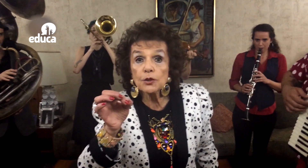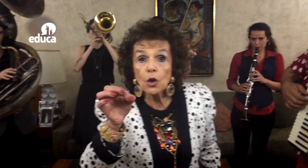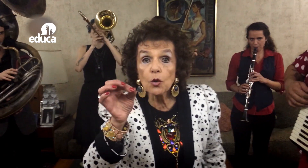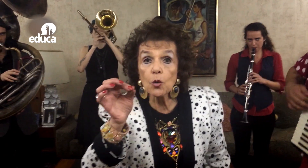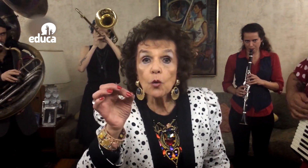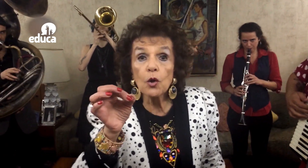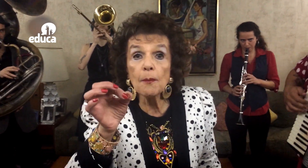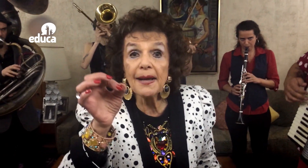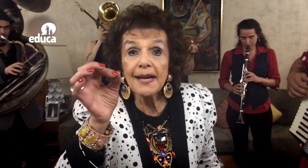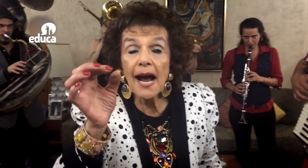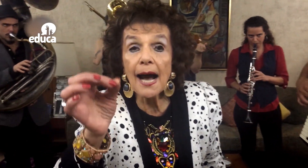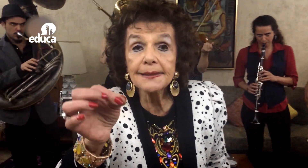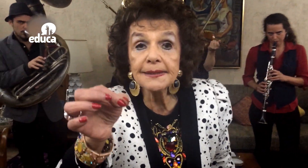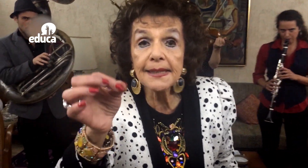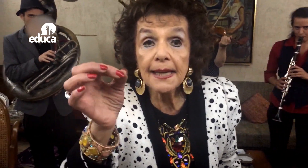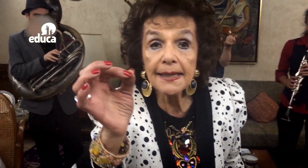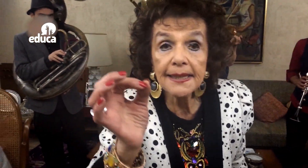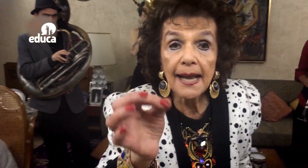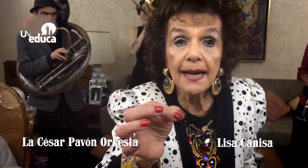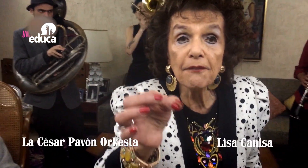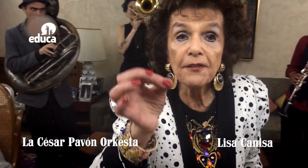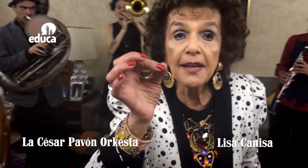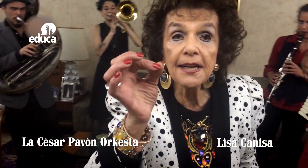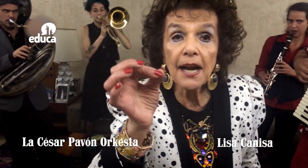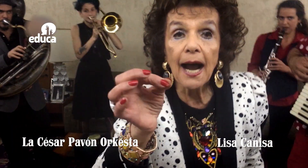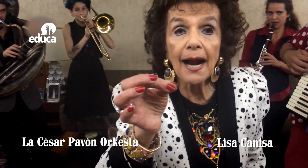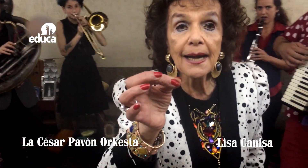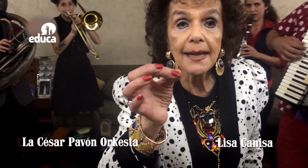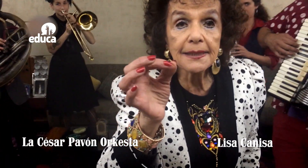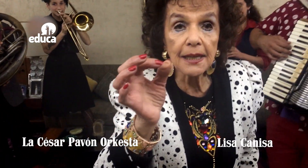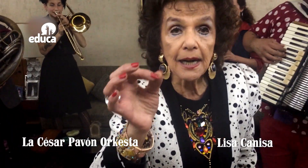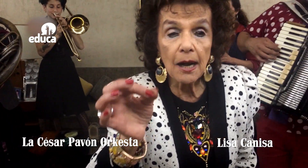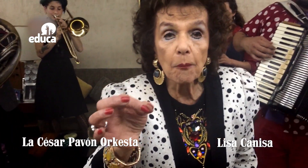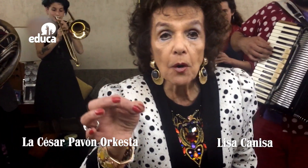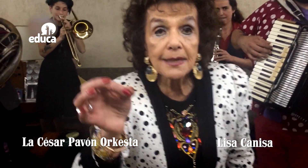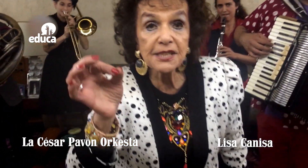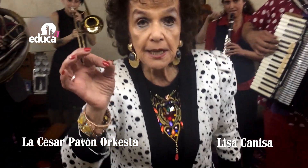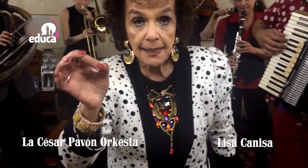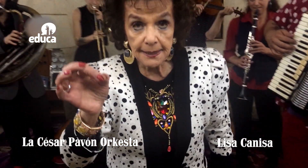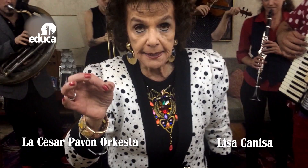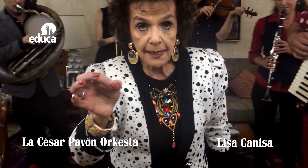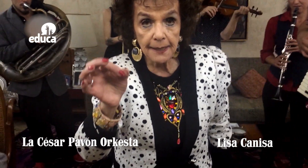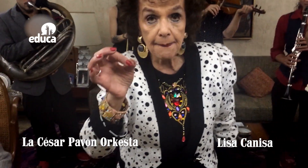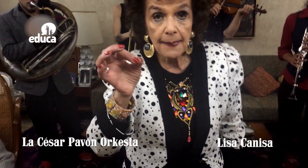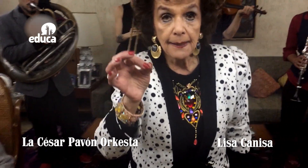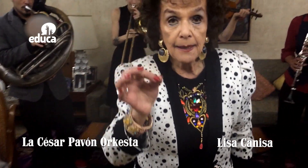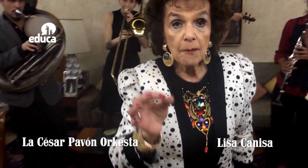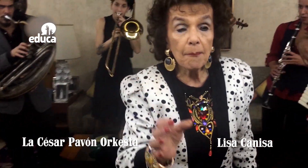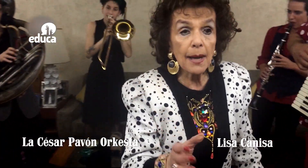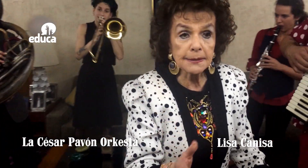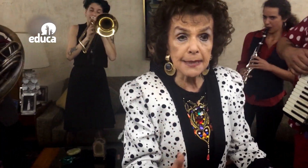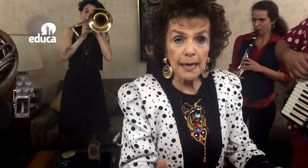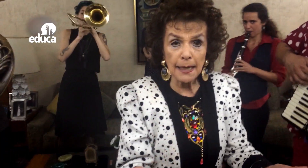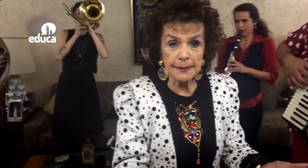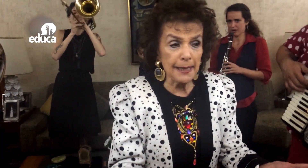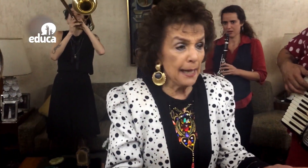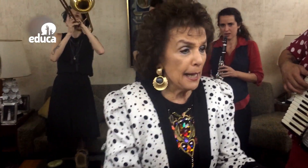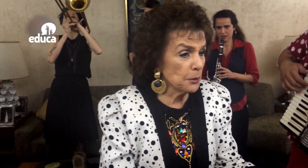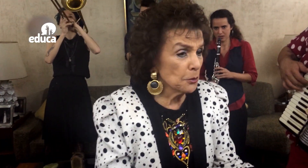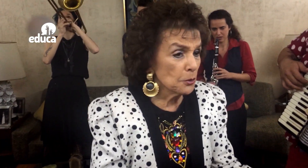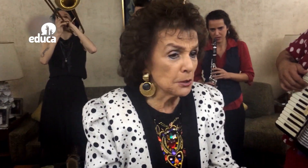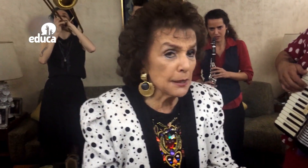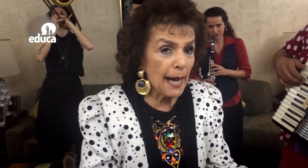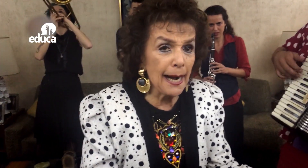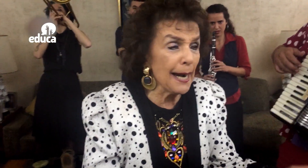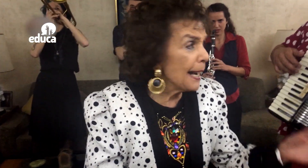el momento culminante del final trabochente, más la